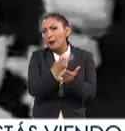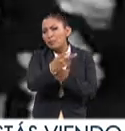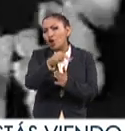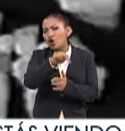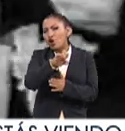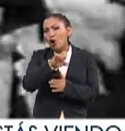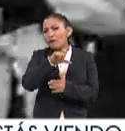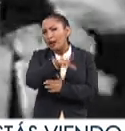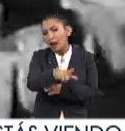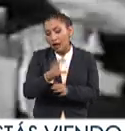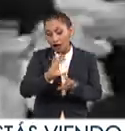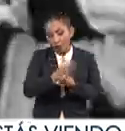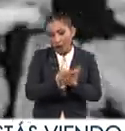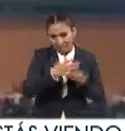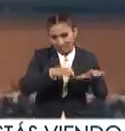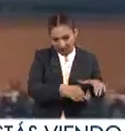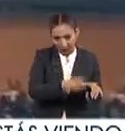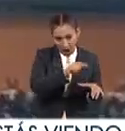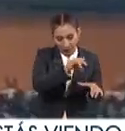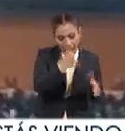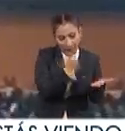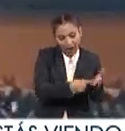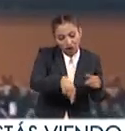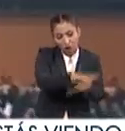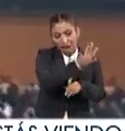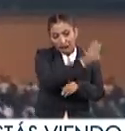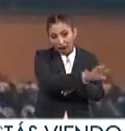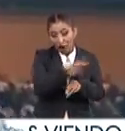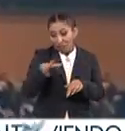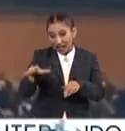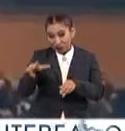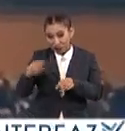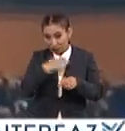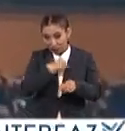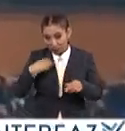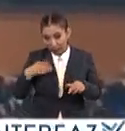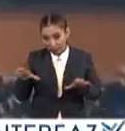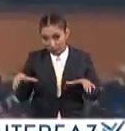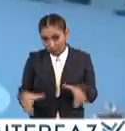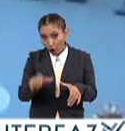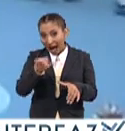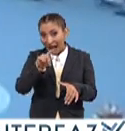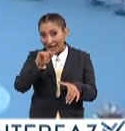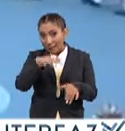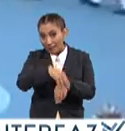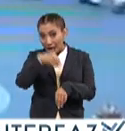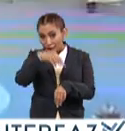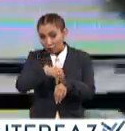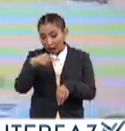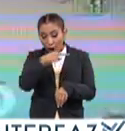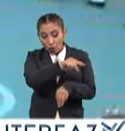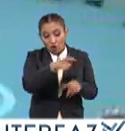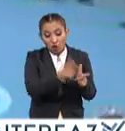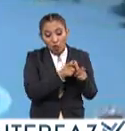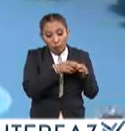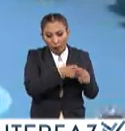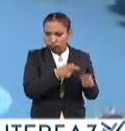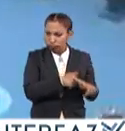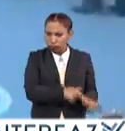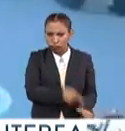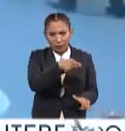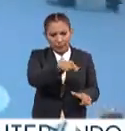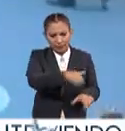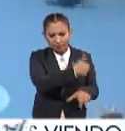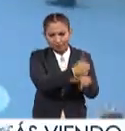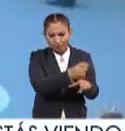Nobel? El Comité del Nobel está compuesto por 5 de los 18 miembros que forman la Academia Sueca, un organismo permanente